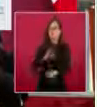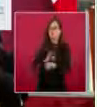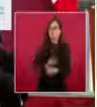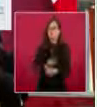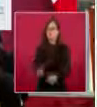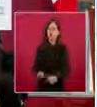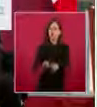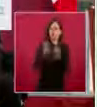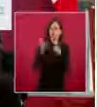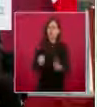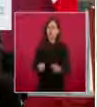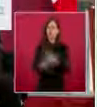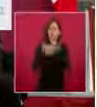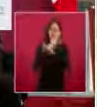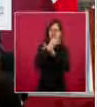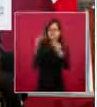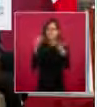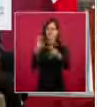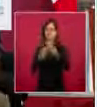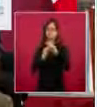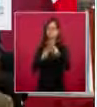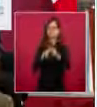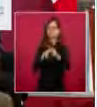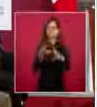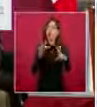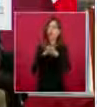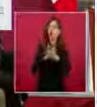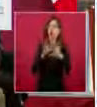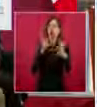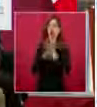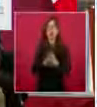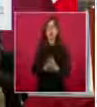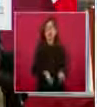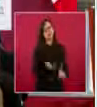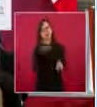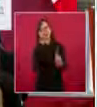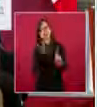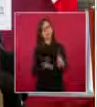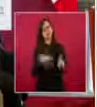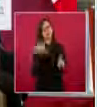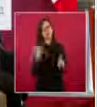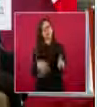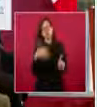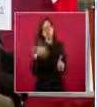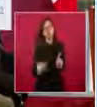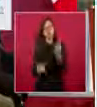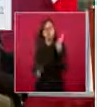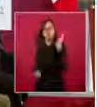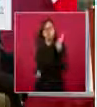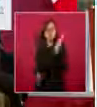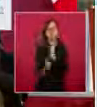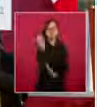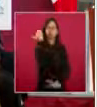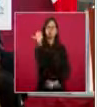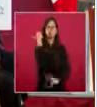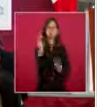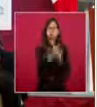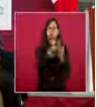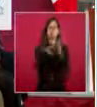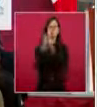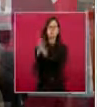aquella desafortunada expresión de callas y chachalaca. Sí, en aquel momento fue así como ahora. Los